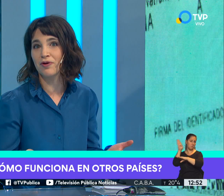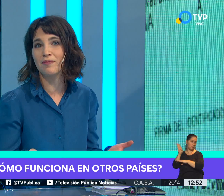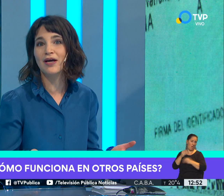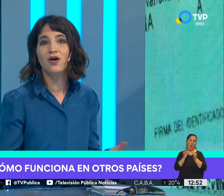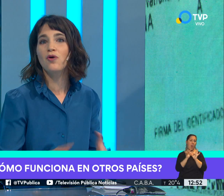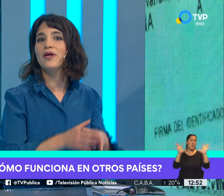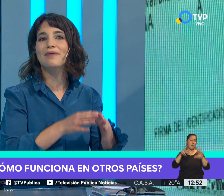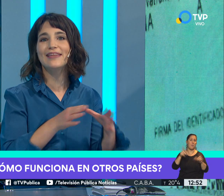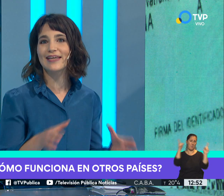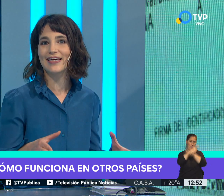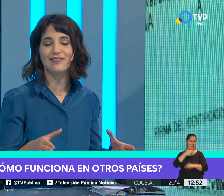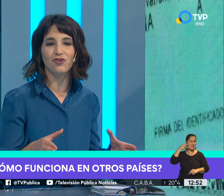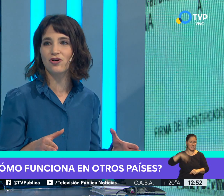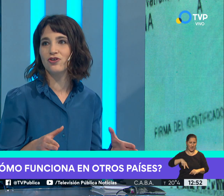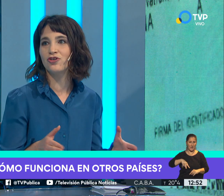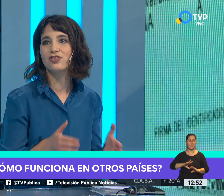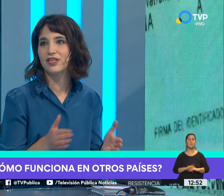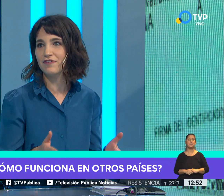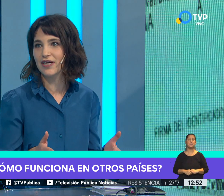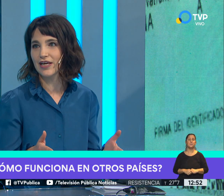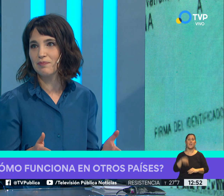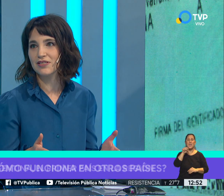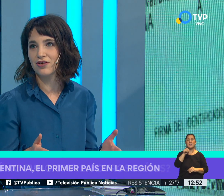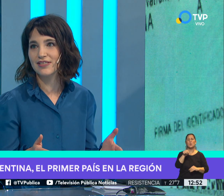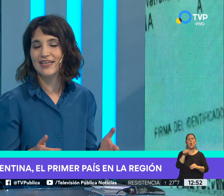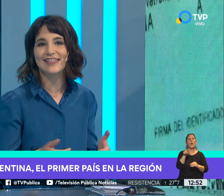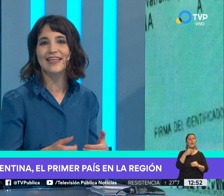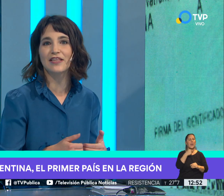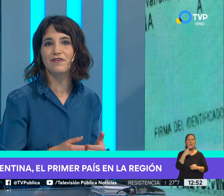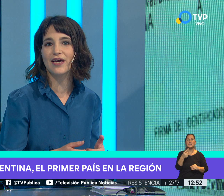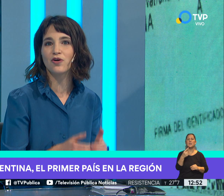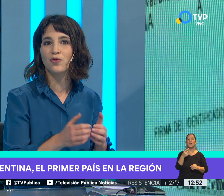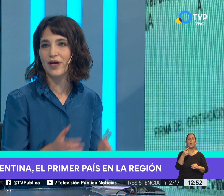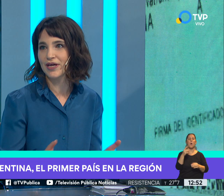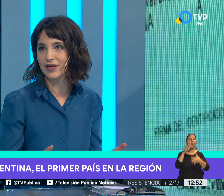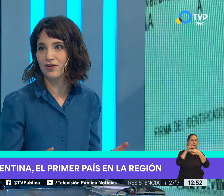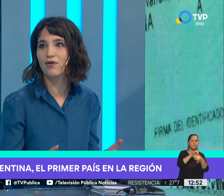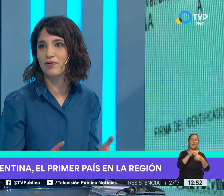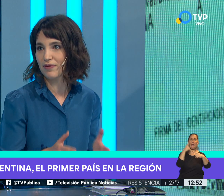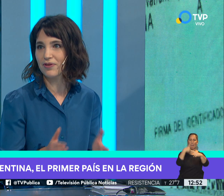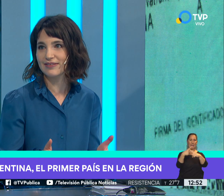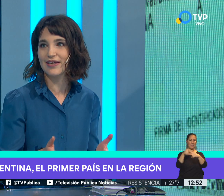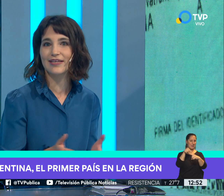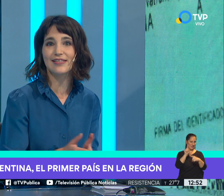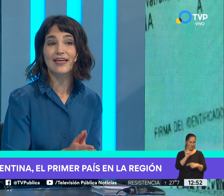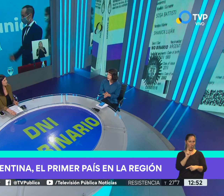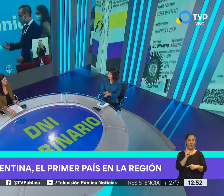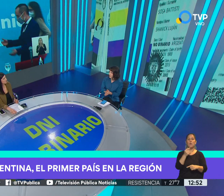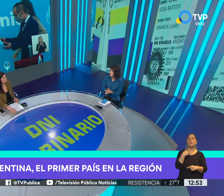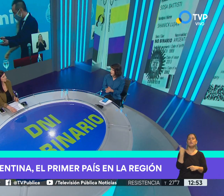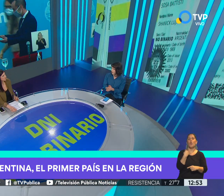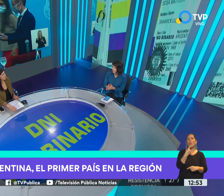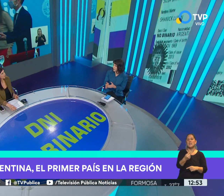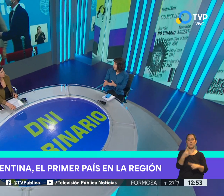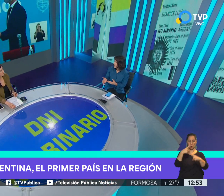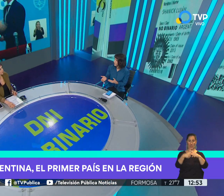de problema. Obviamente que esto no significa que las personas se identifiquen con con una X, ¿no? Cuando hablamos de esta X, nos